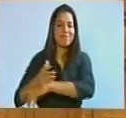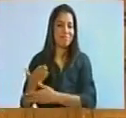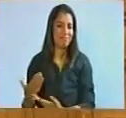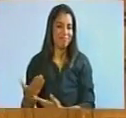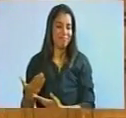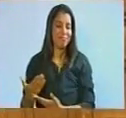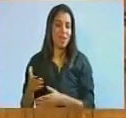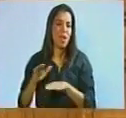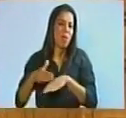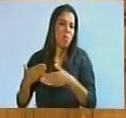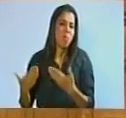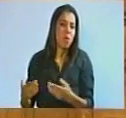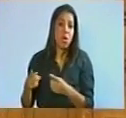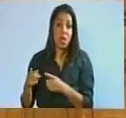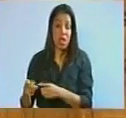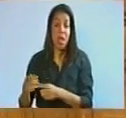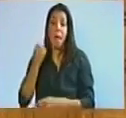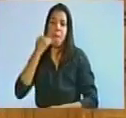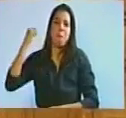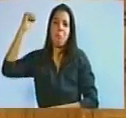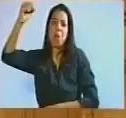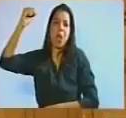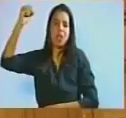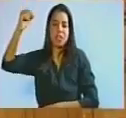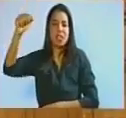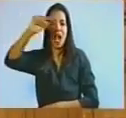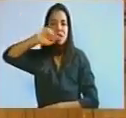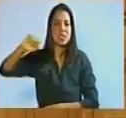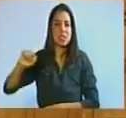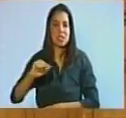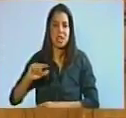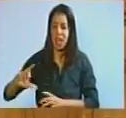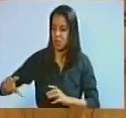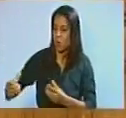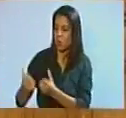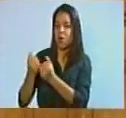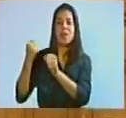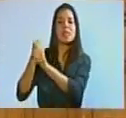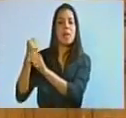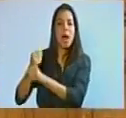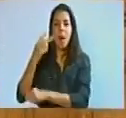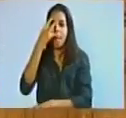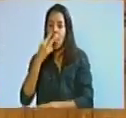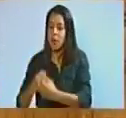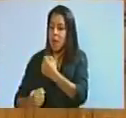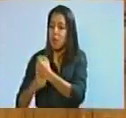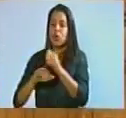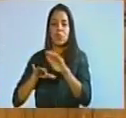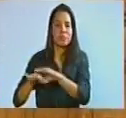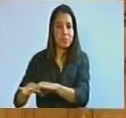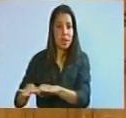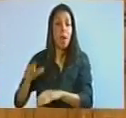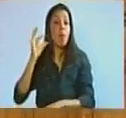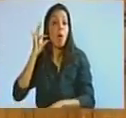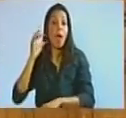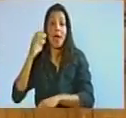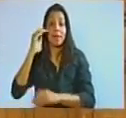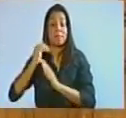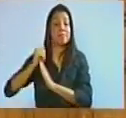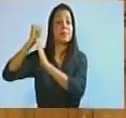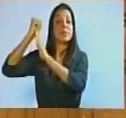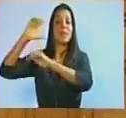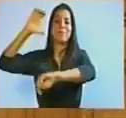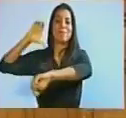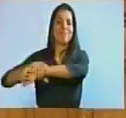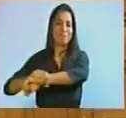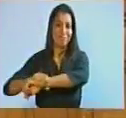ponerse al frente de las reivindicaciones de los más pobres en la Argentina, en la provincia de Jujuy. E